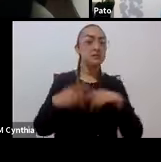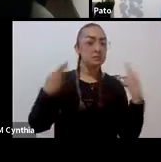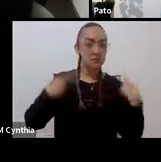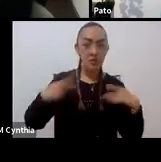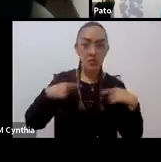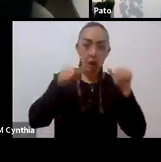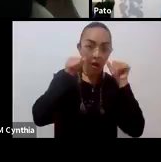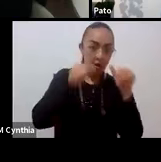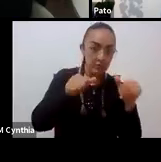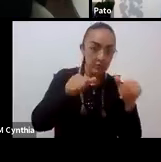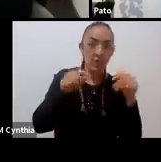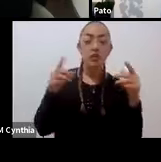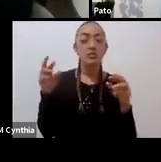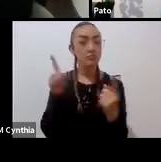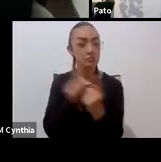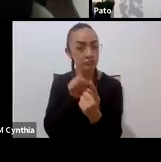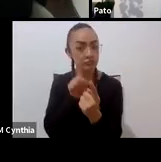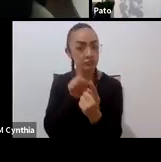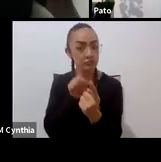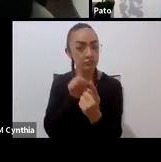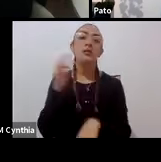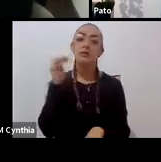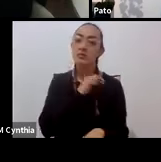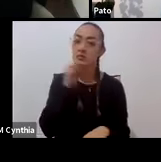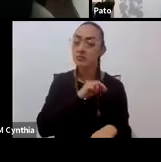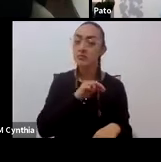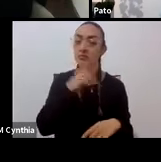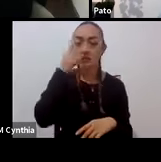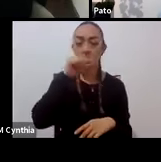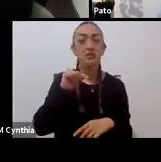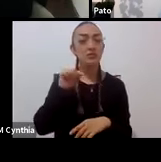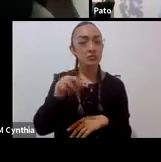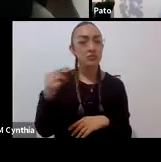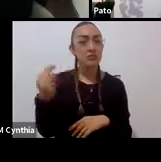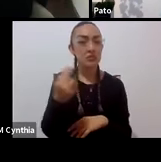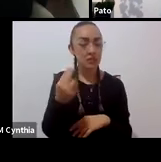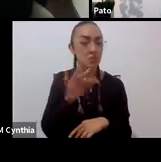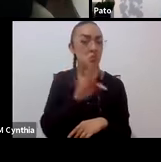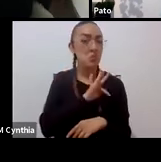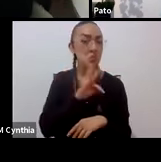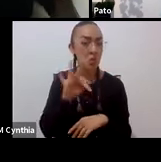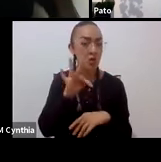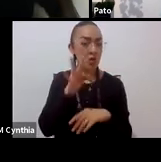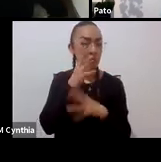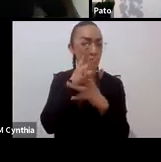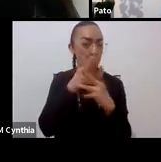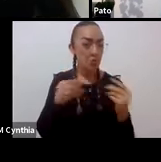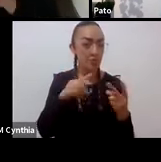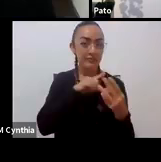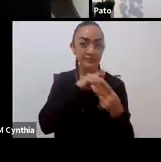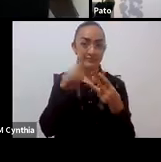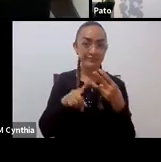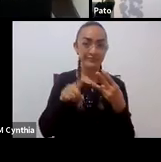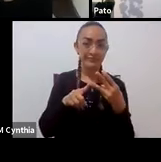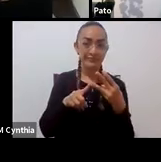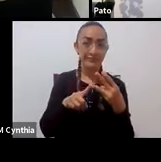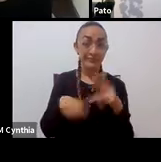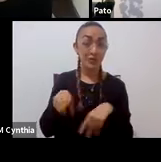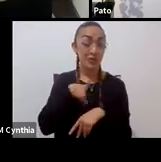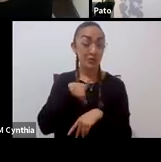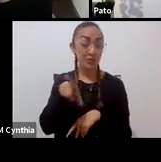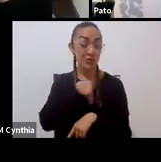¿no? Primero tal, y en fin. Y no estás solo, no estás sola, que es como la